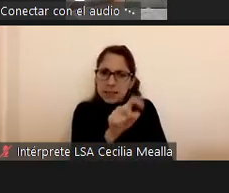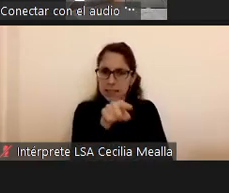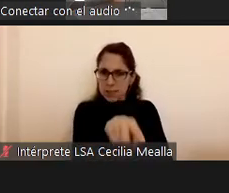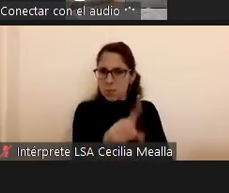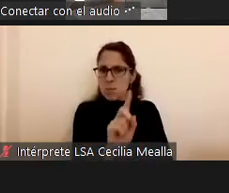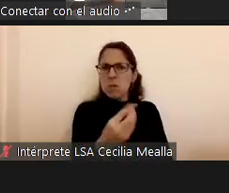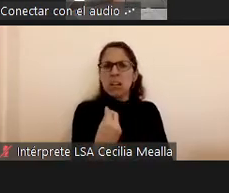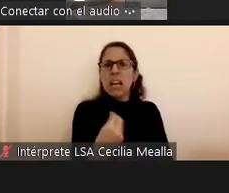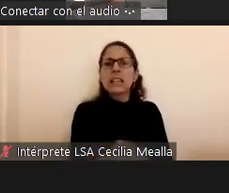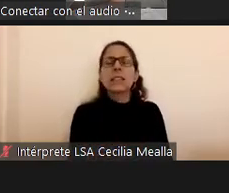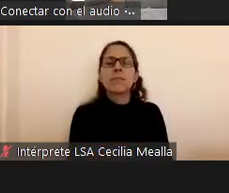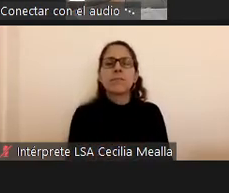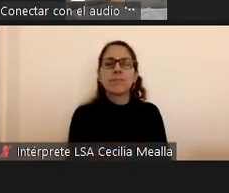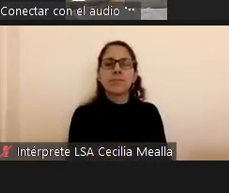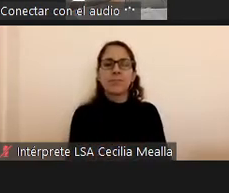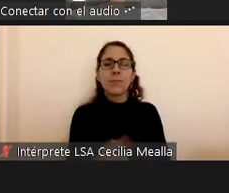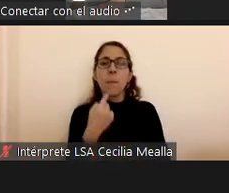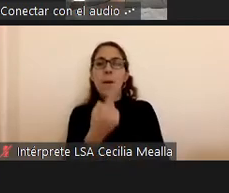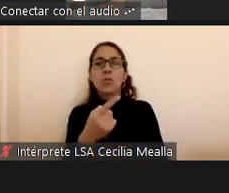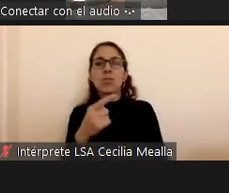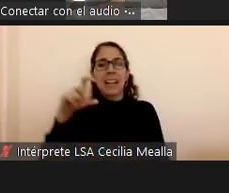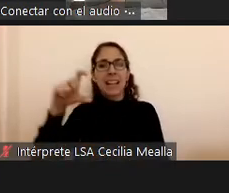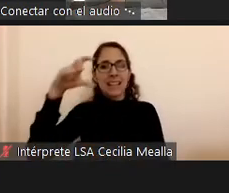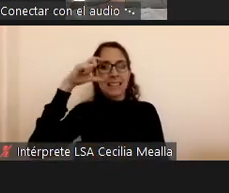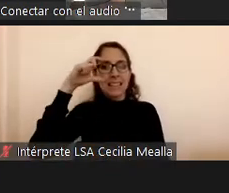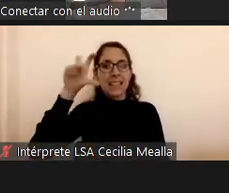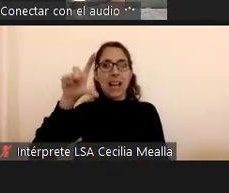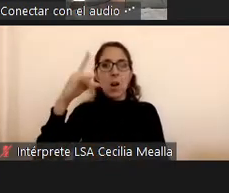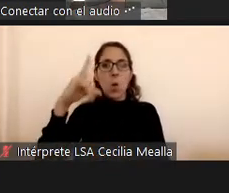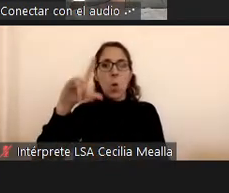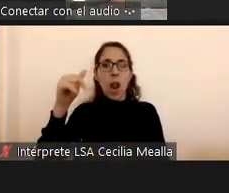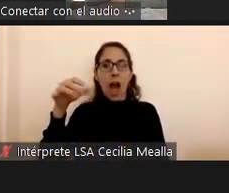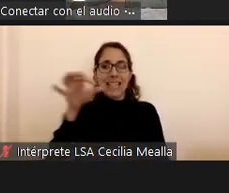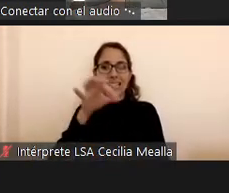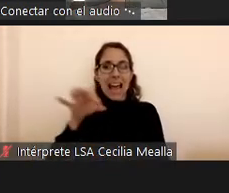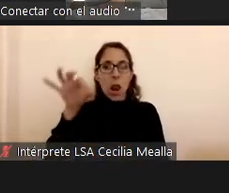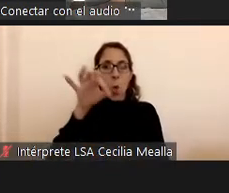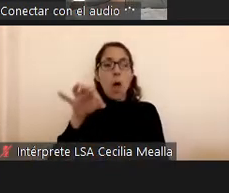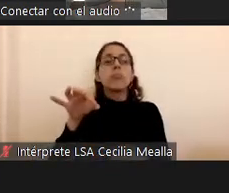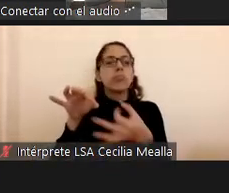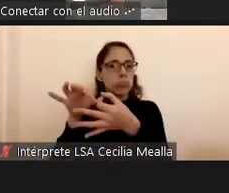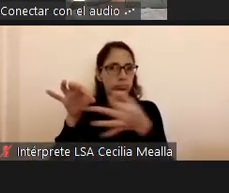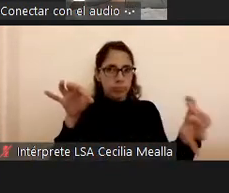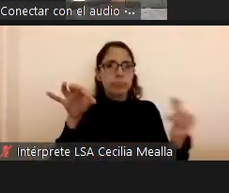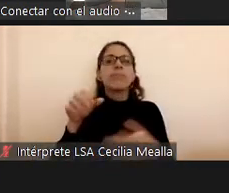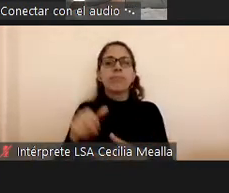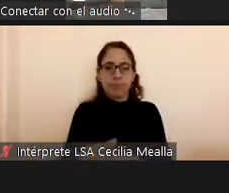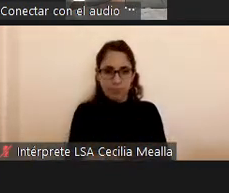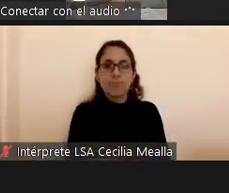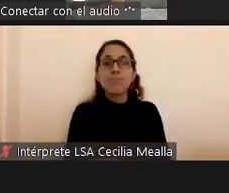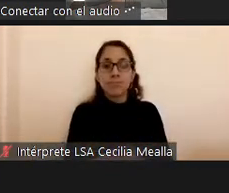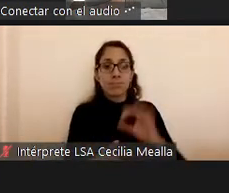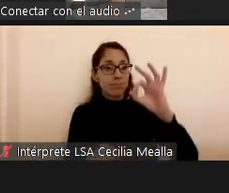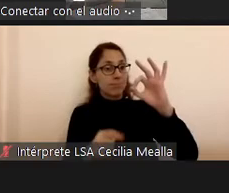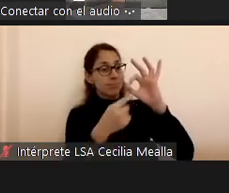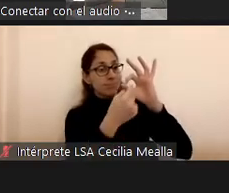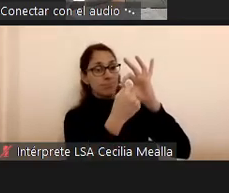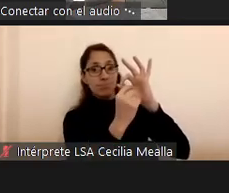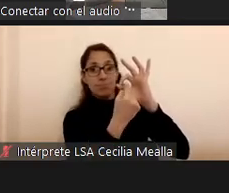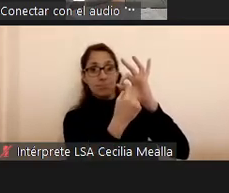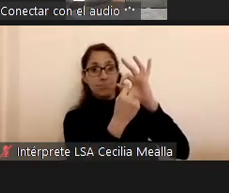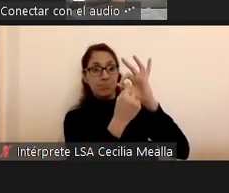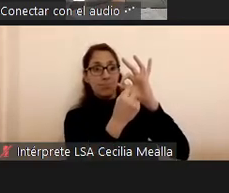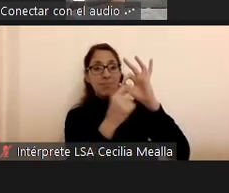A ver, ¿alguien? ¿Una célula? Muy bien, una célula, ¿ven? Este es el citoplasma y este es el